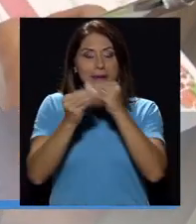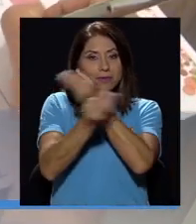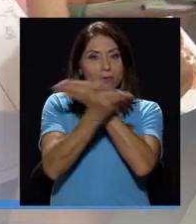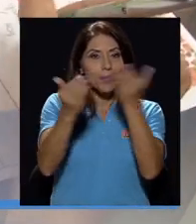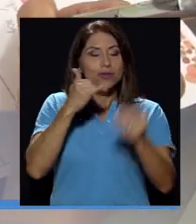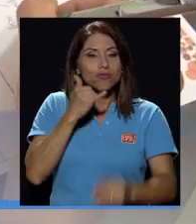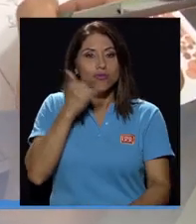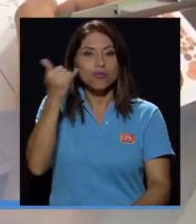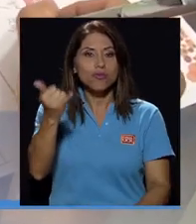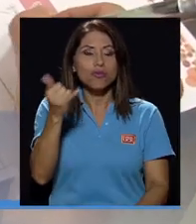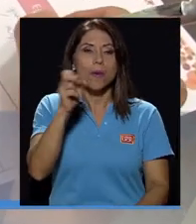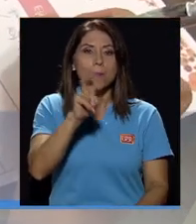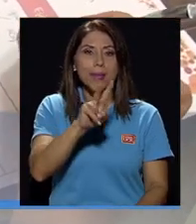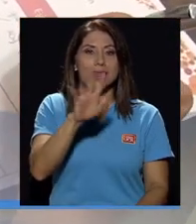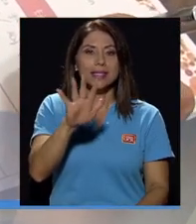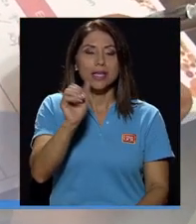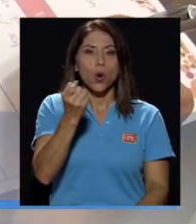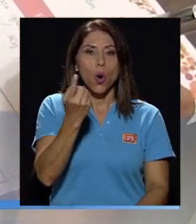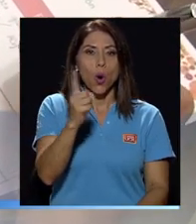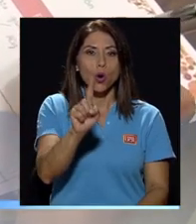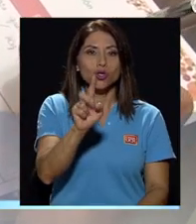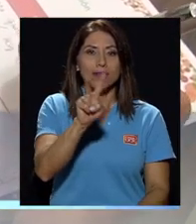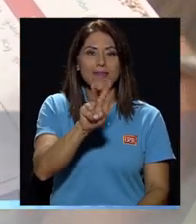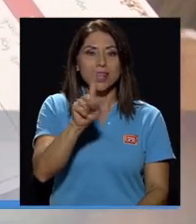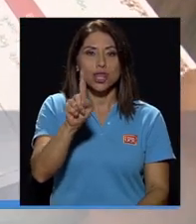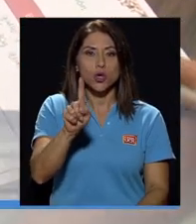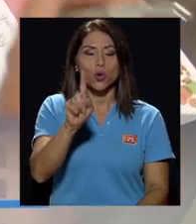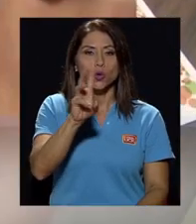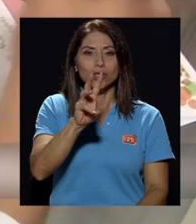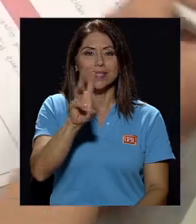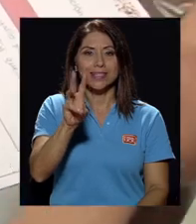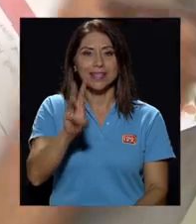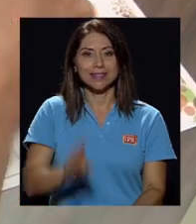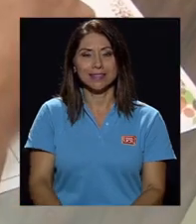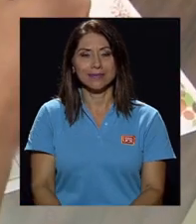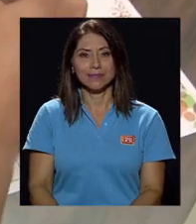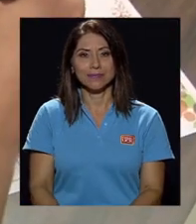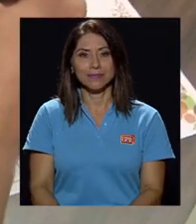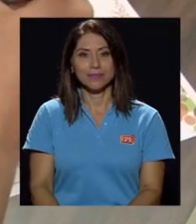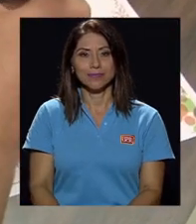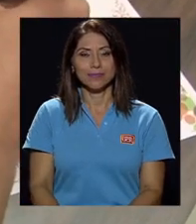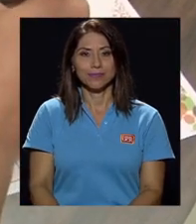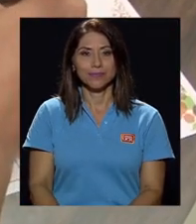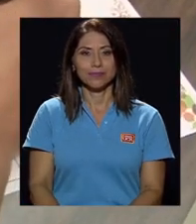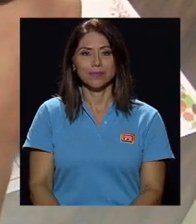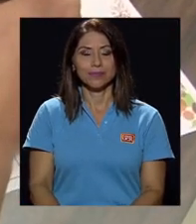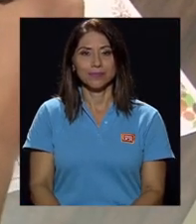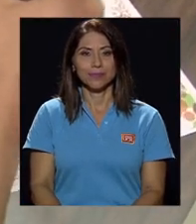información puede llamar al teléfono 2511-2166.